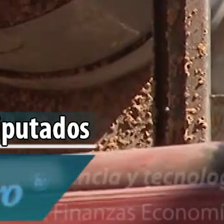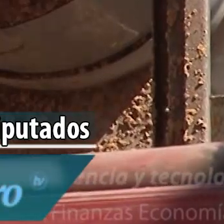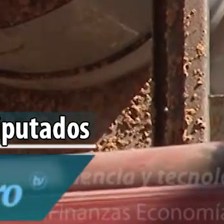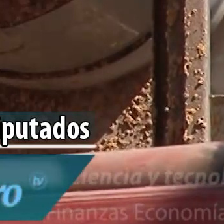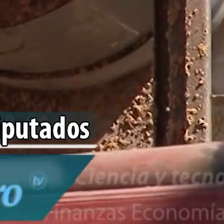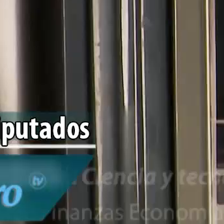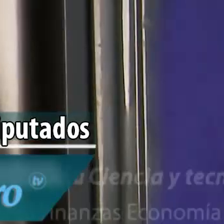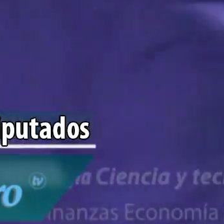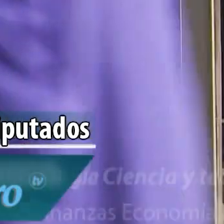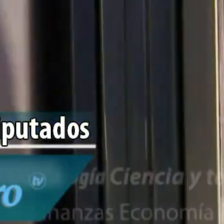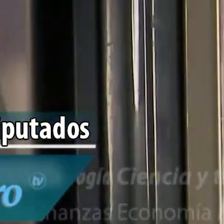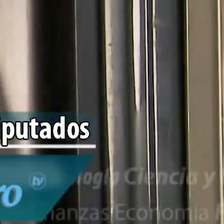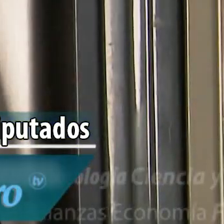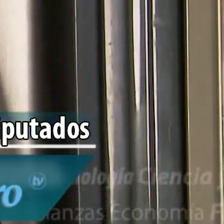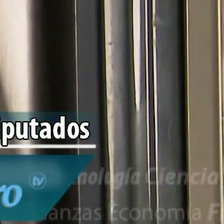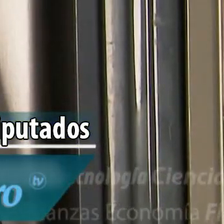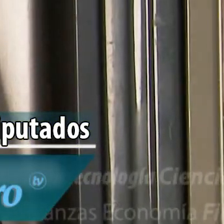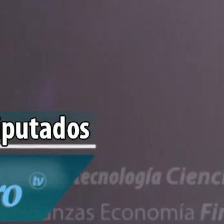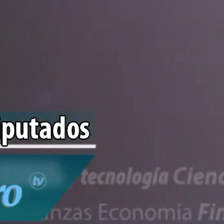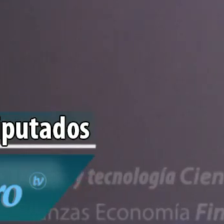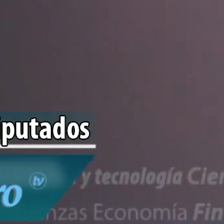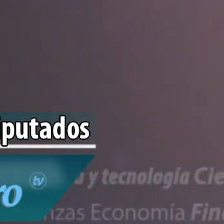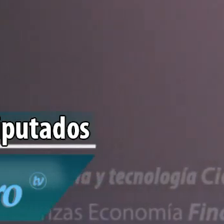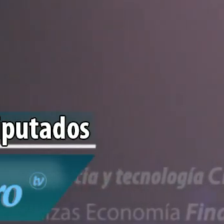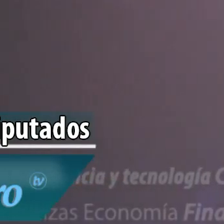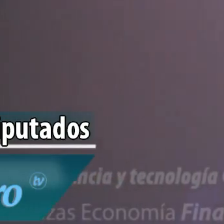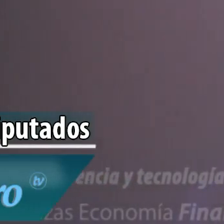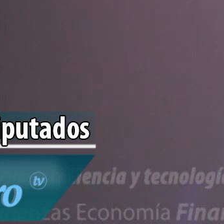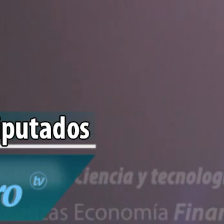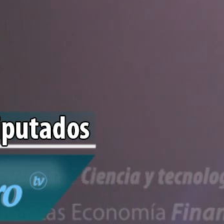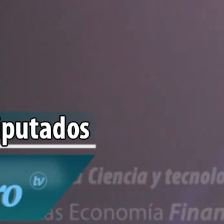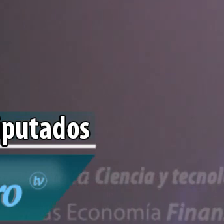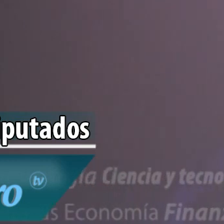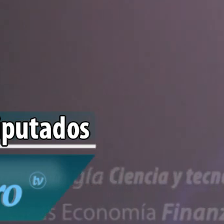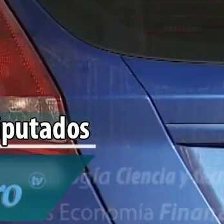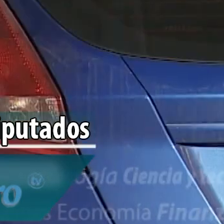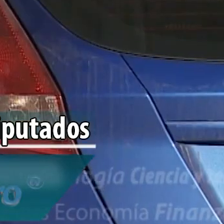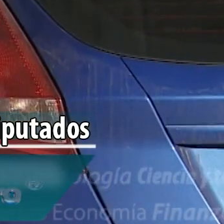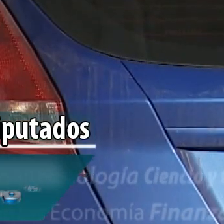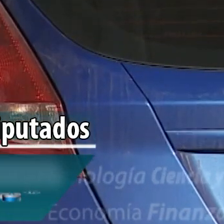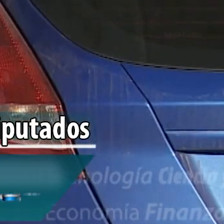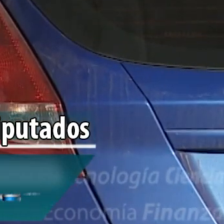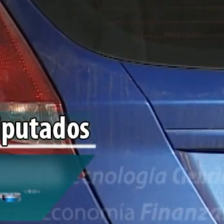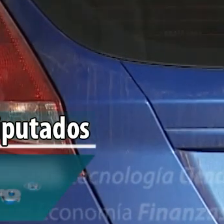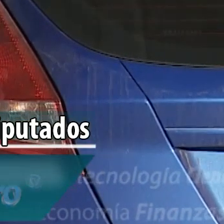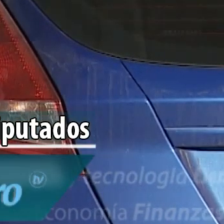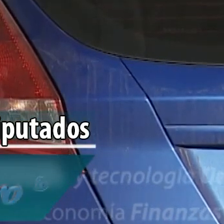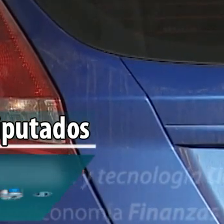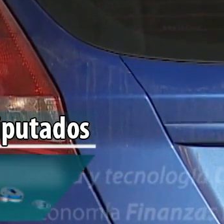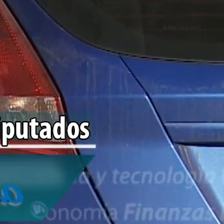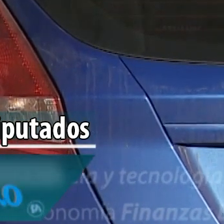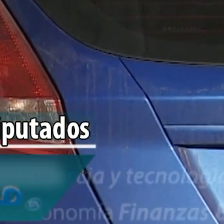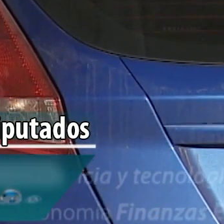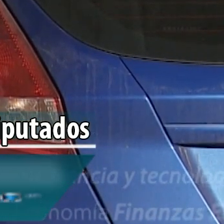el 12% del bioetanol en las naftas, aunque obliga a que la mitad sea a base de azúcar. La iniciativa fue acompañada por